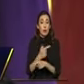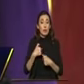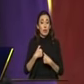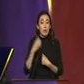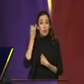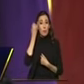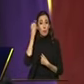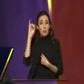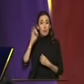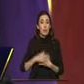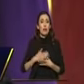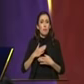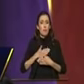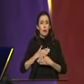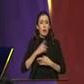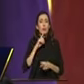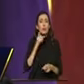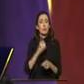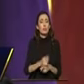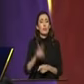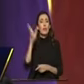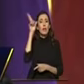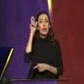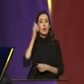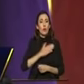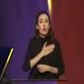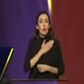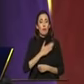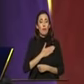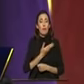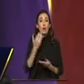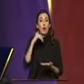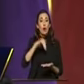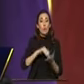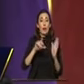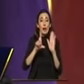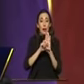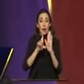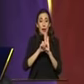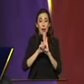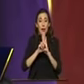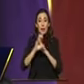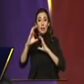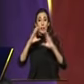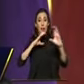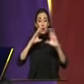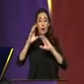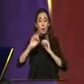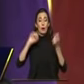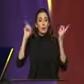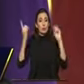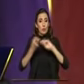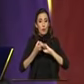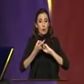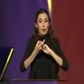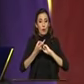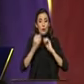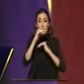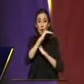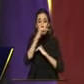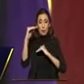invento. Pero soy fiel creyente de aquello. Por eso reformamos la ley de comunicación, cumpliendo los estándares